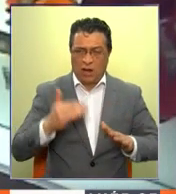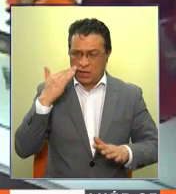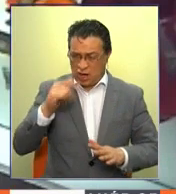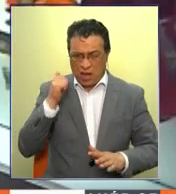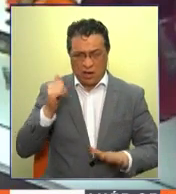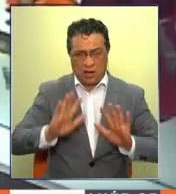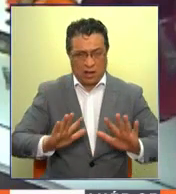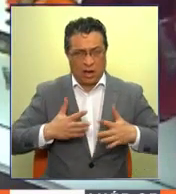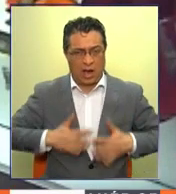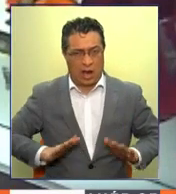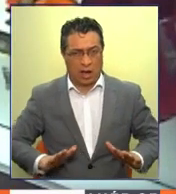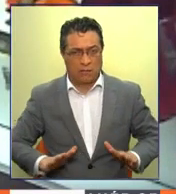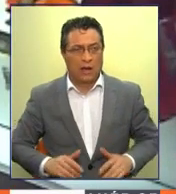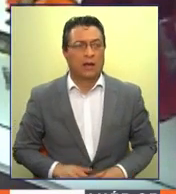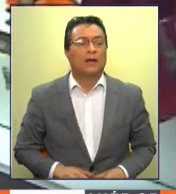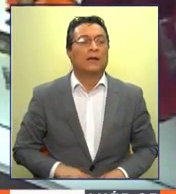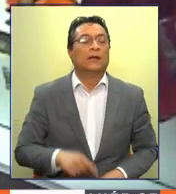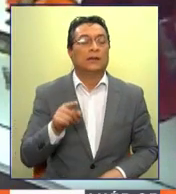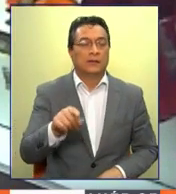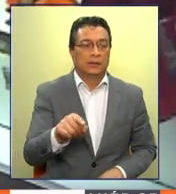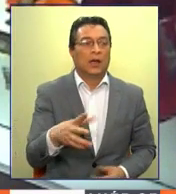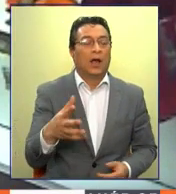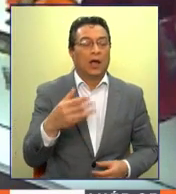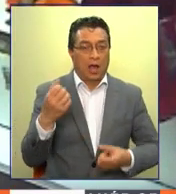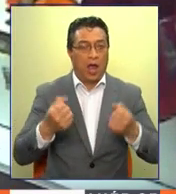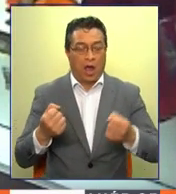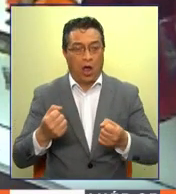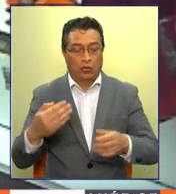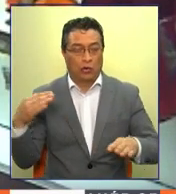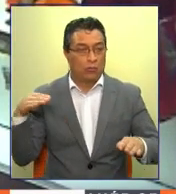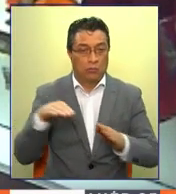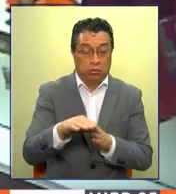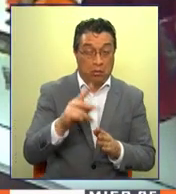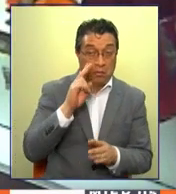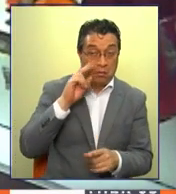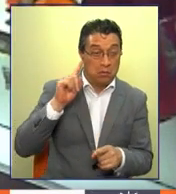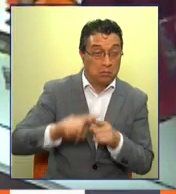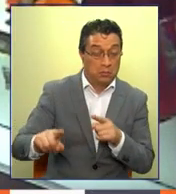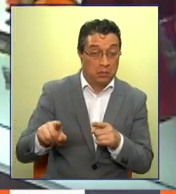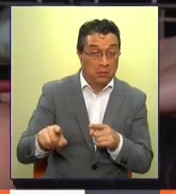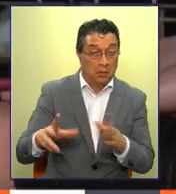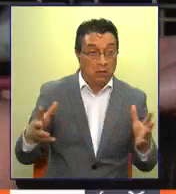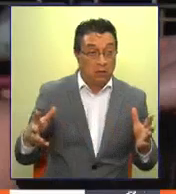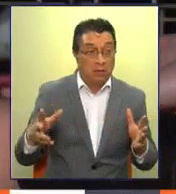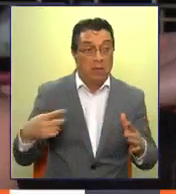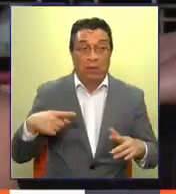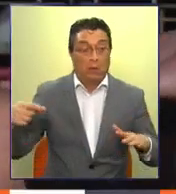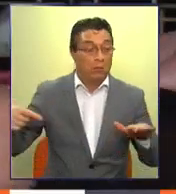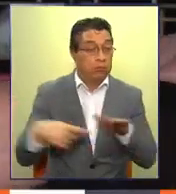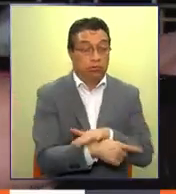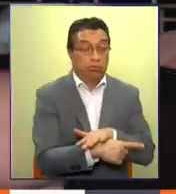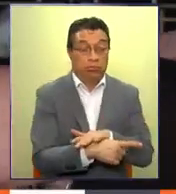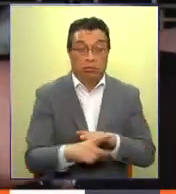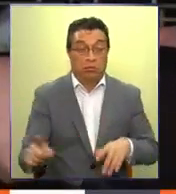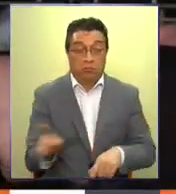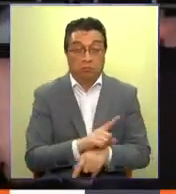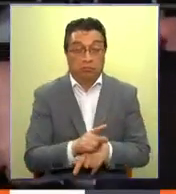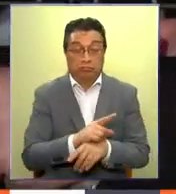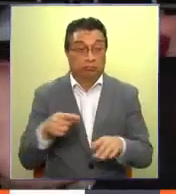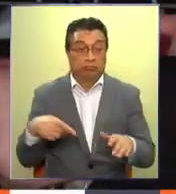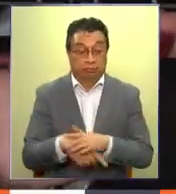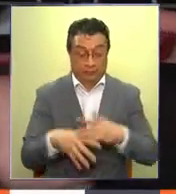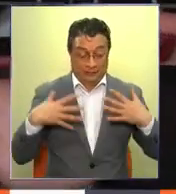Y resulta que en un momento apareció un auto que ni siquiera conocían y entraron con